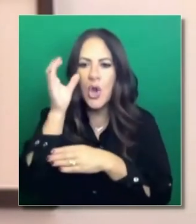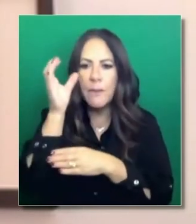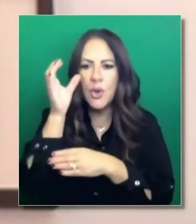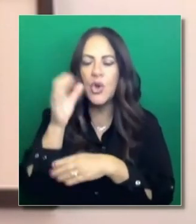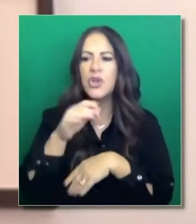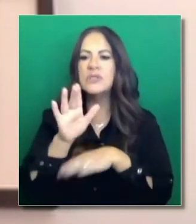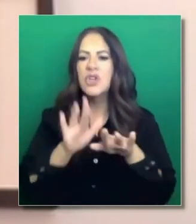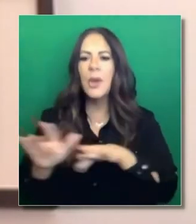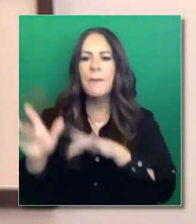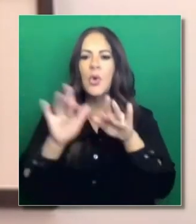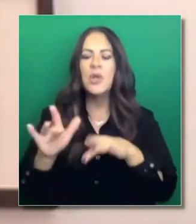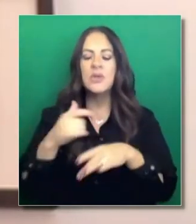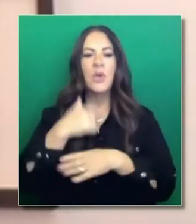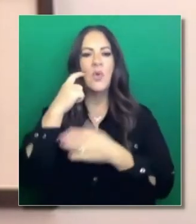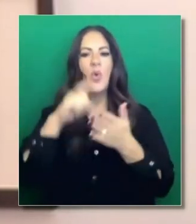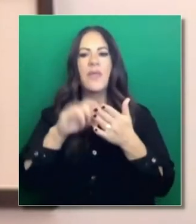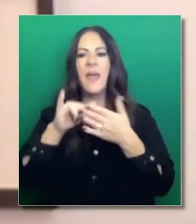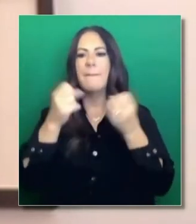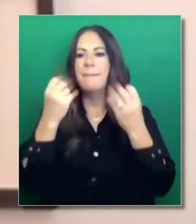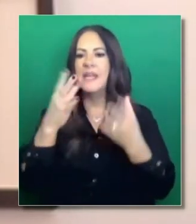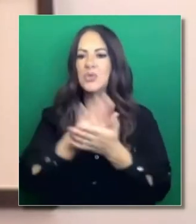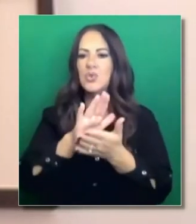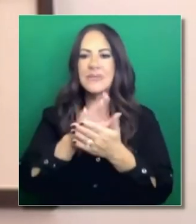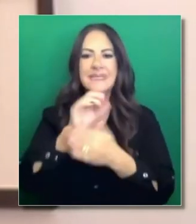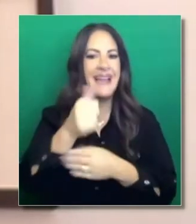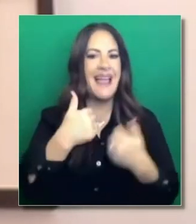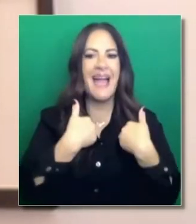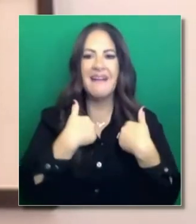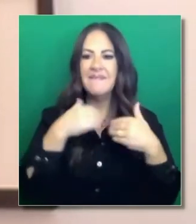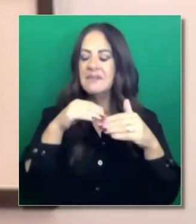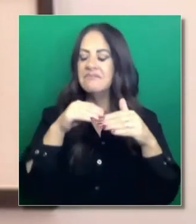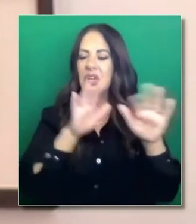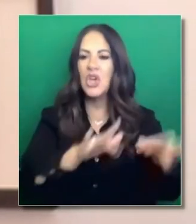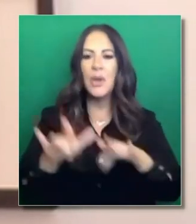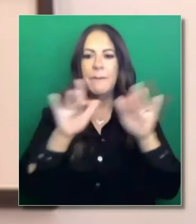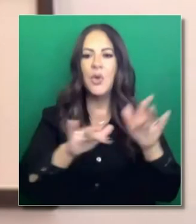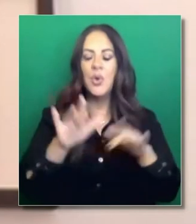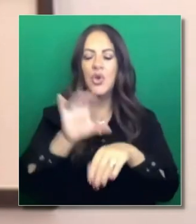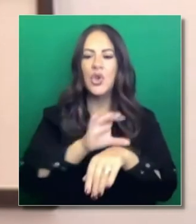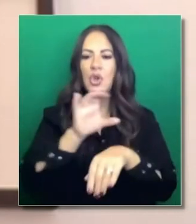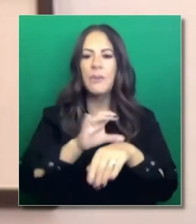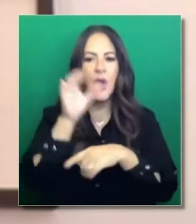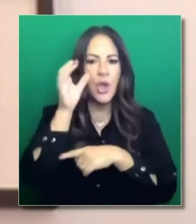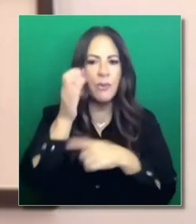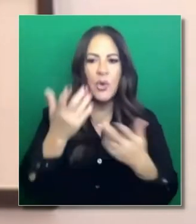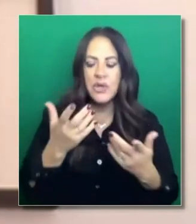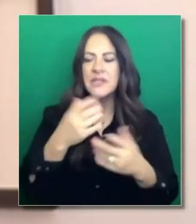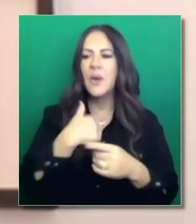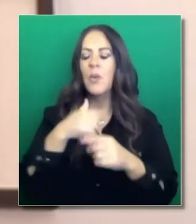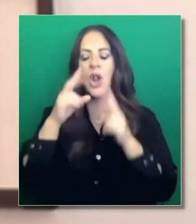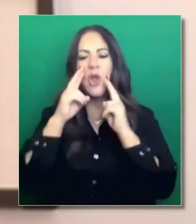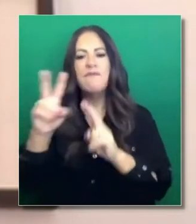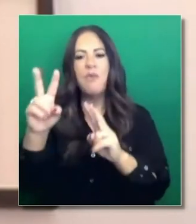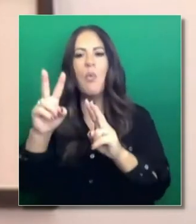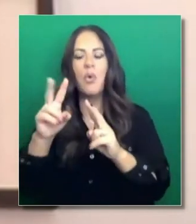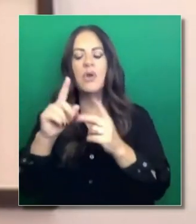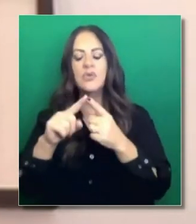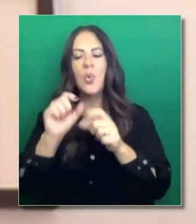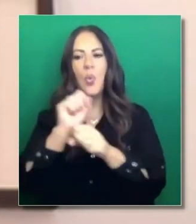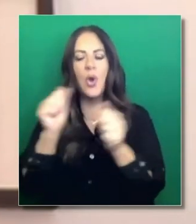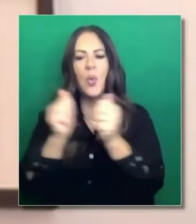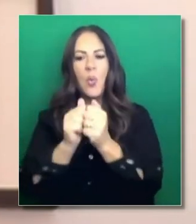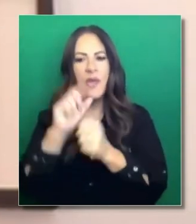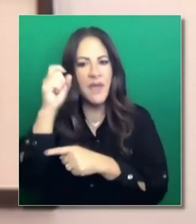muchos estudiantes tengan acceso a computadoras. Descubrimos que muchas escuelas no tienen acceso a computadoras. Y este año esperamos trabajar con el gobernador